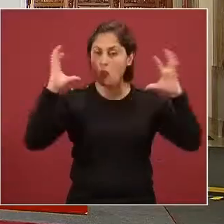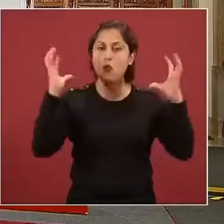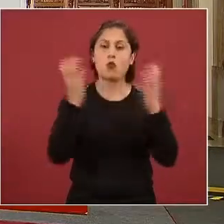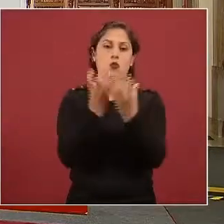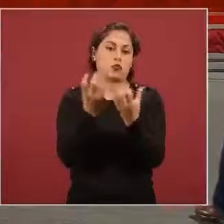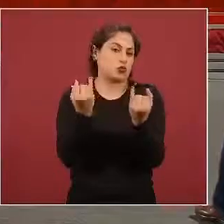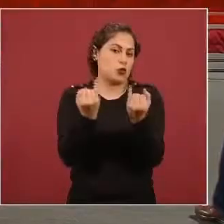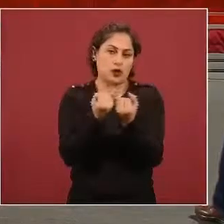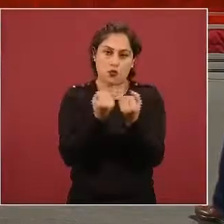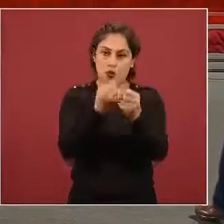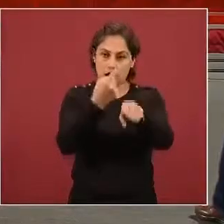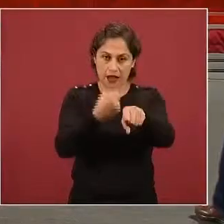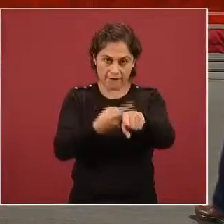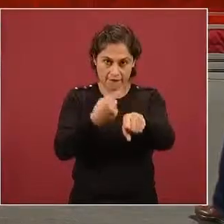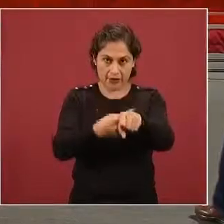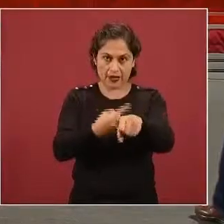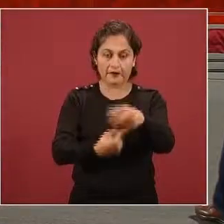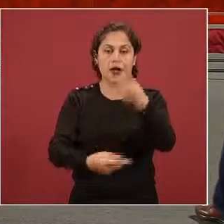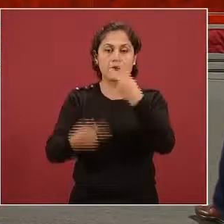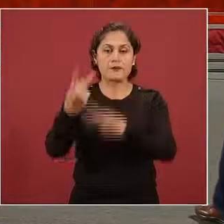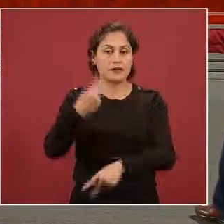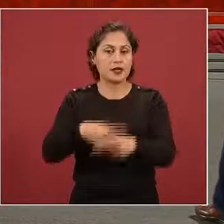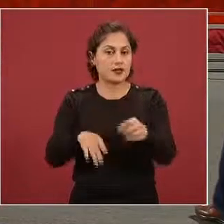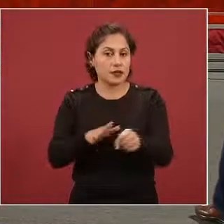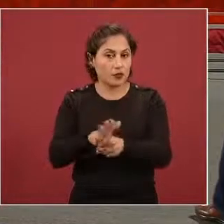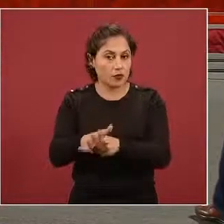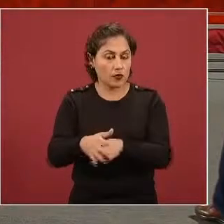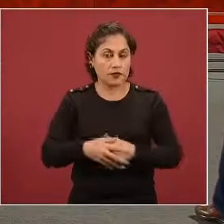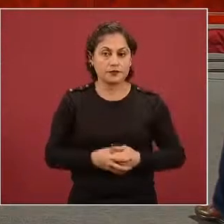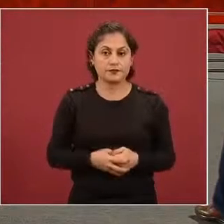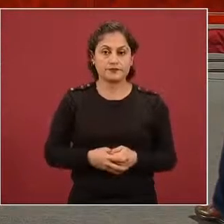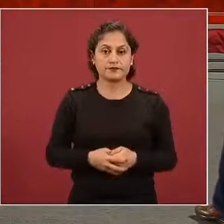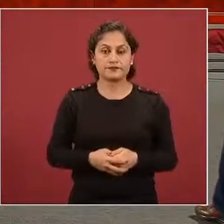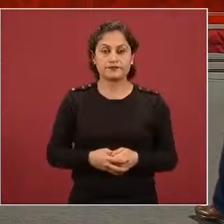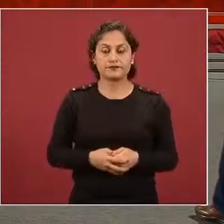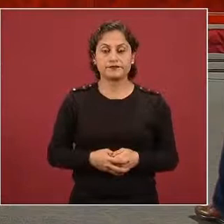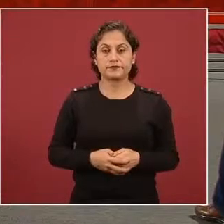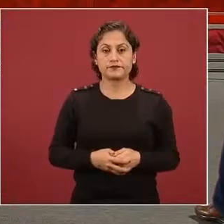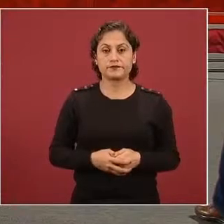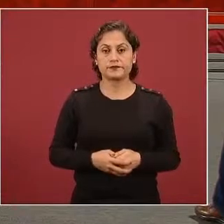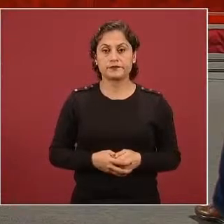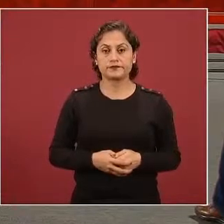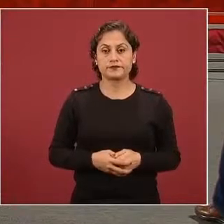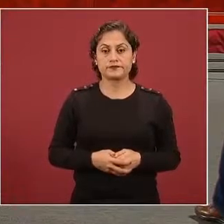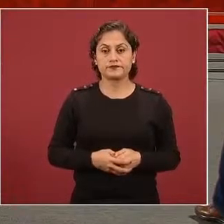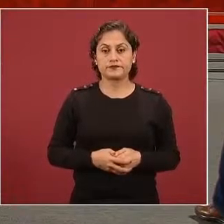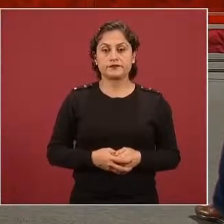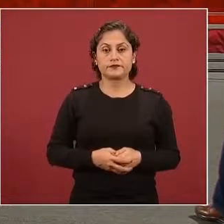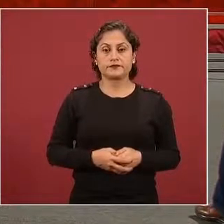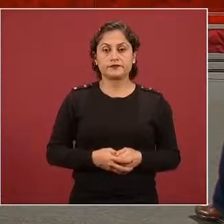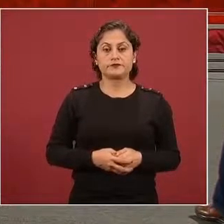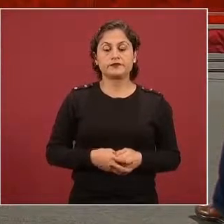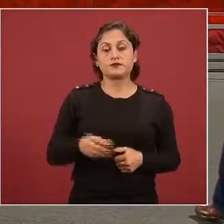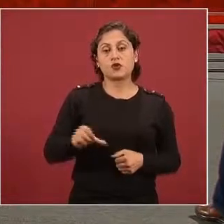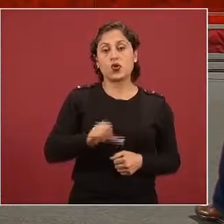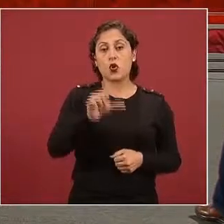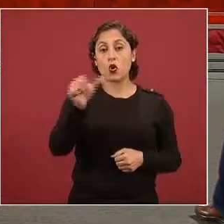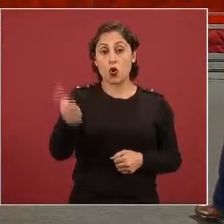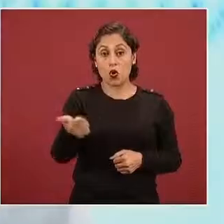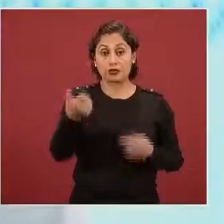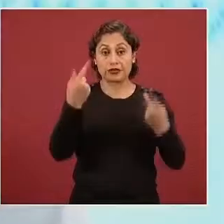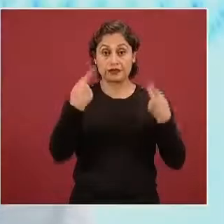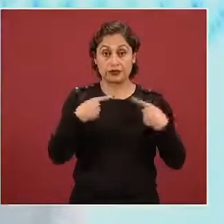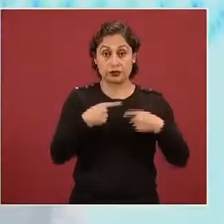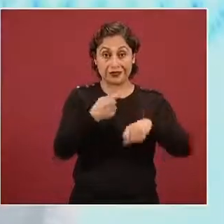México durante la pandemia es que se desplazó la atención de otros padecimientos